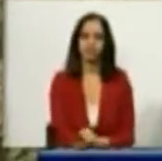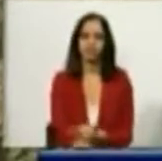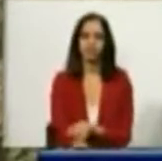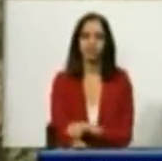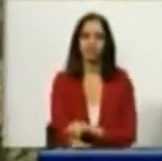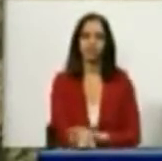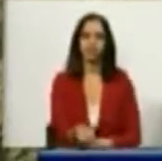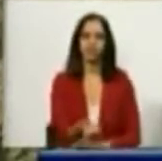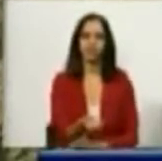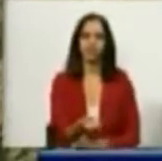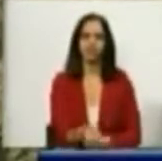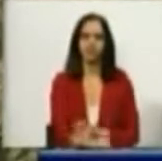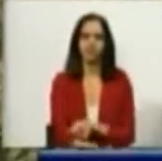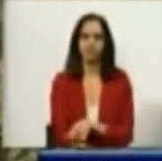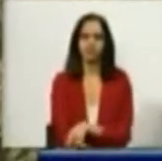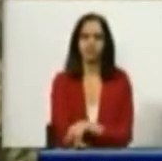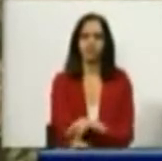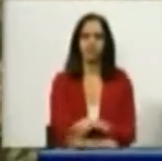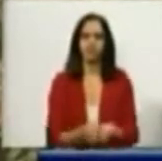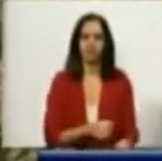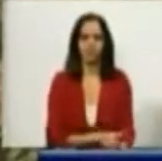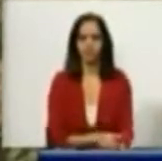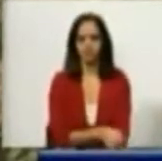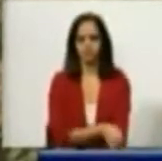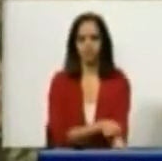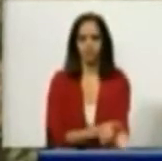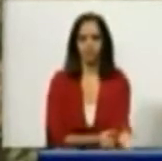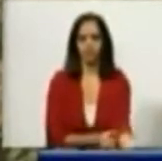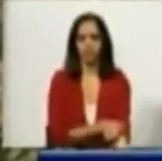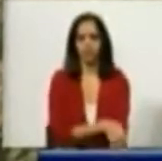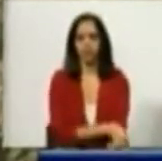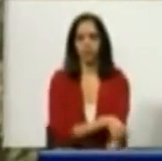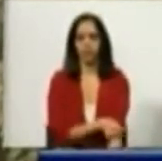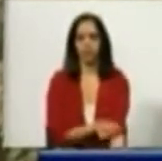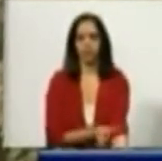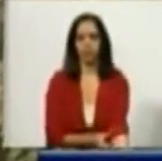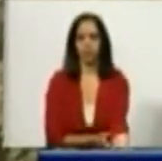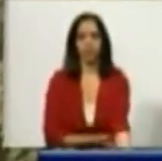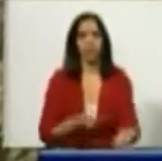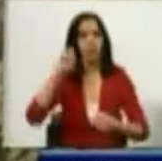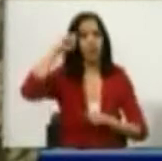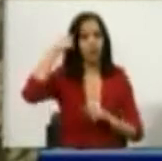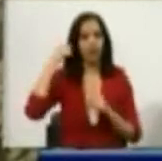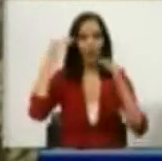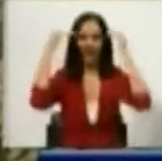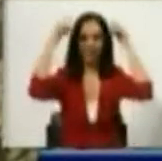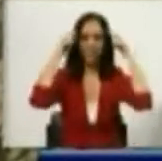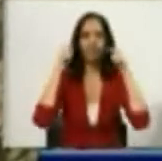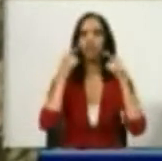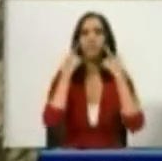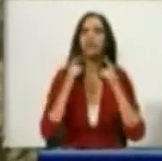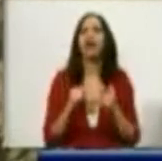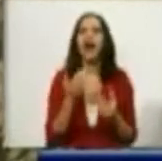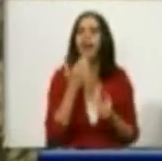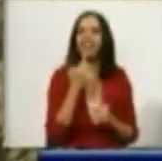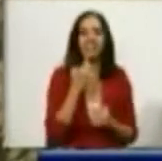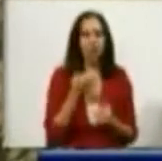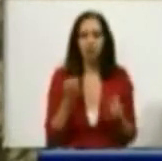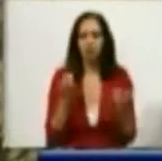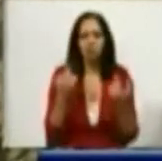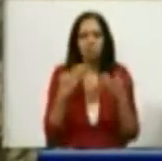estamos estamos recordando Chávez No mira que alguien dijo tal cosa